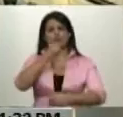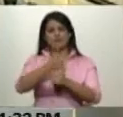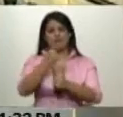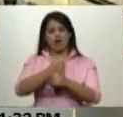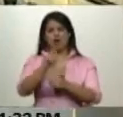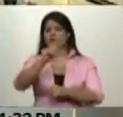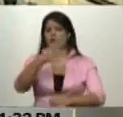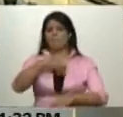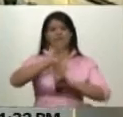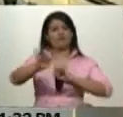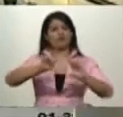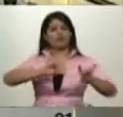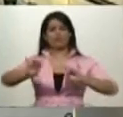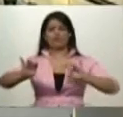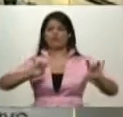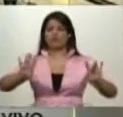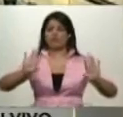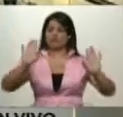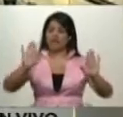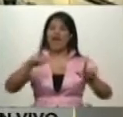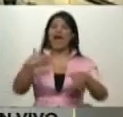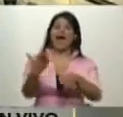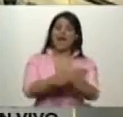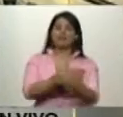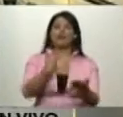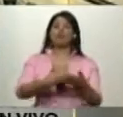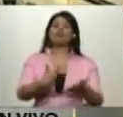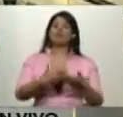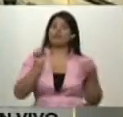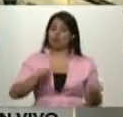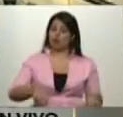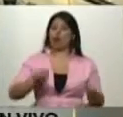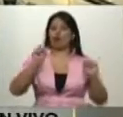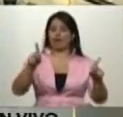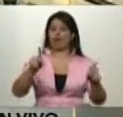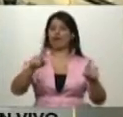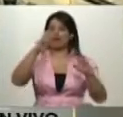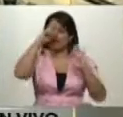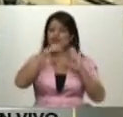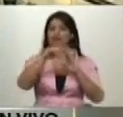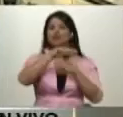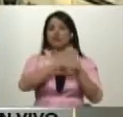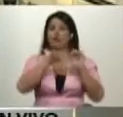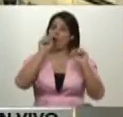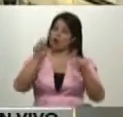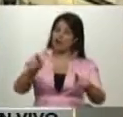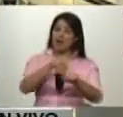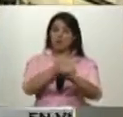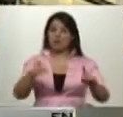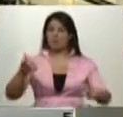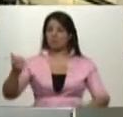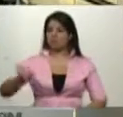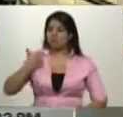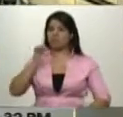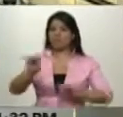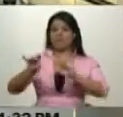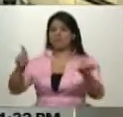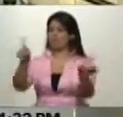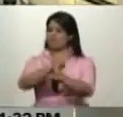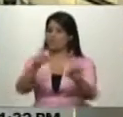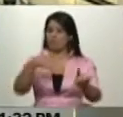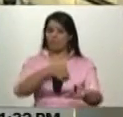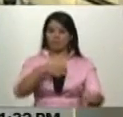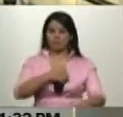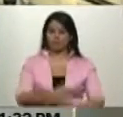podrán realizar despidos sin causa justificada y con apego a los procedimientos establecidos en la legislación